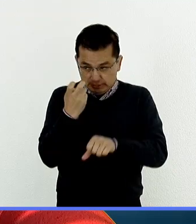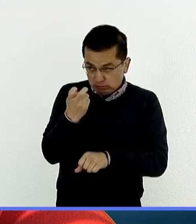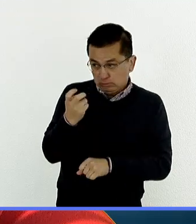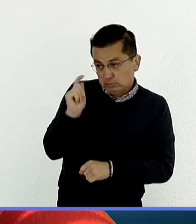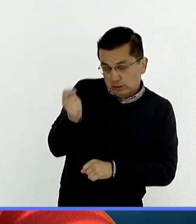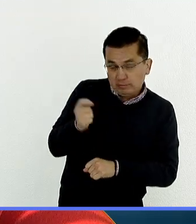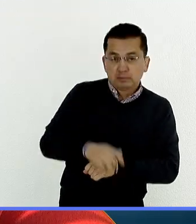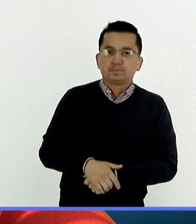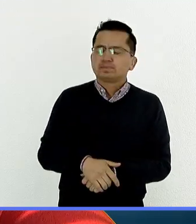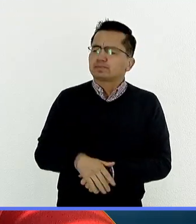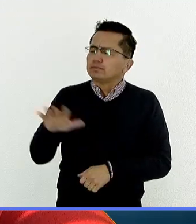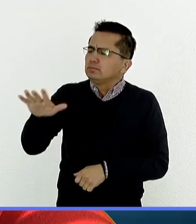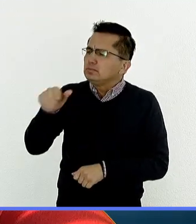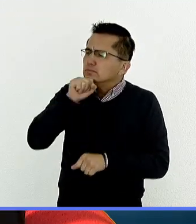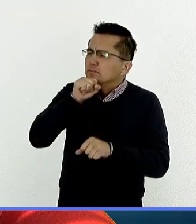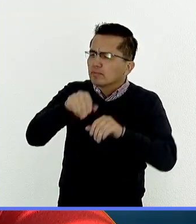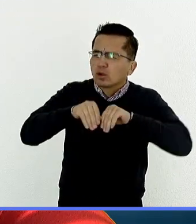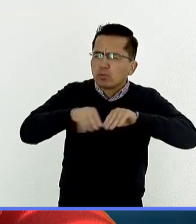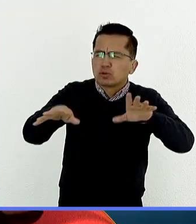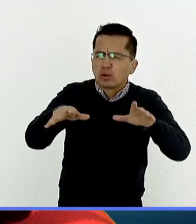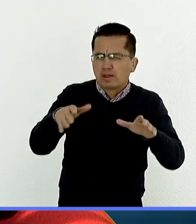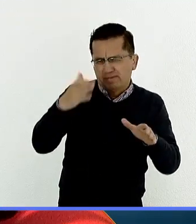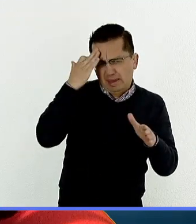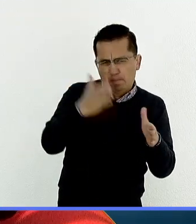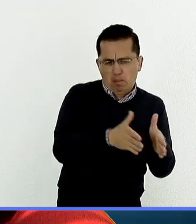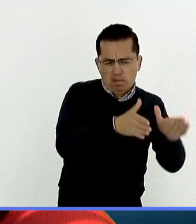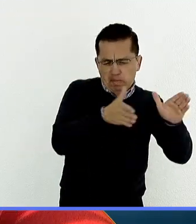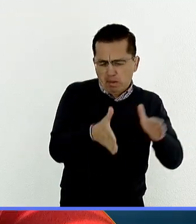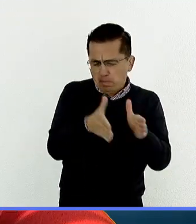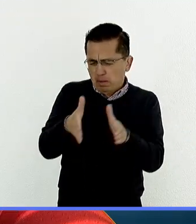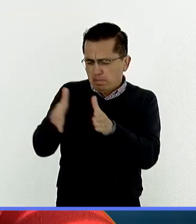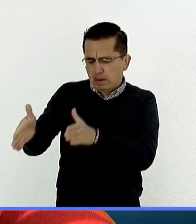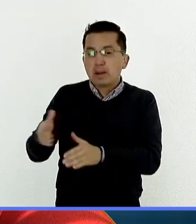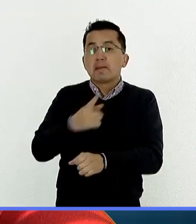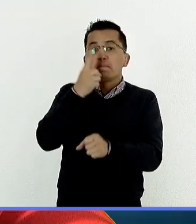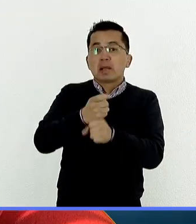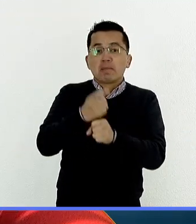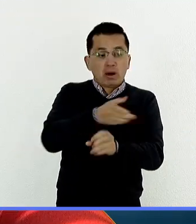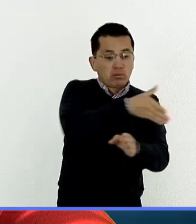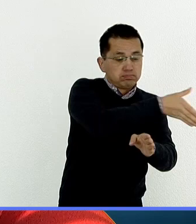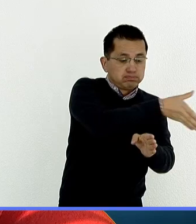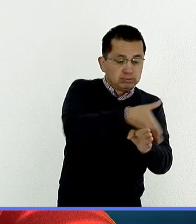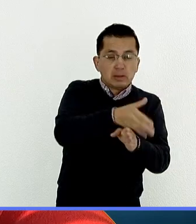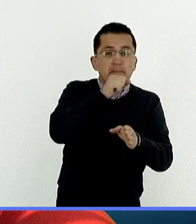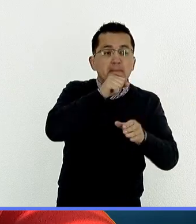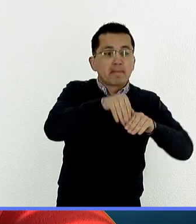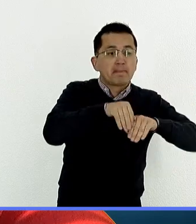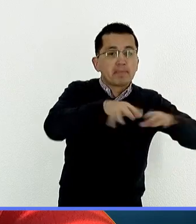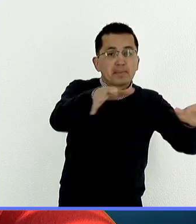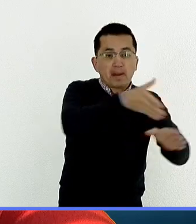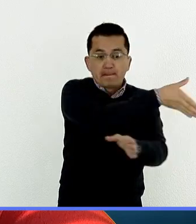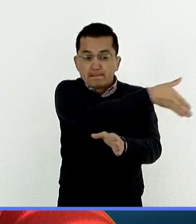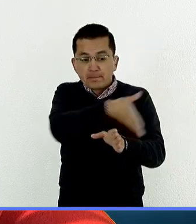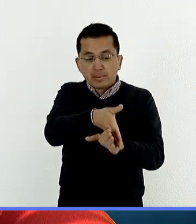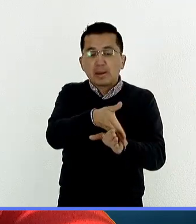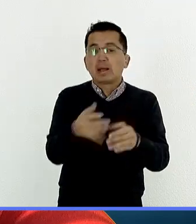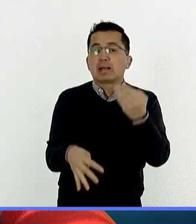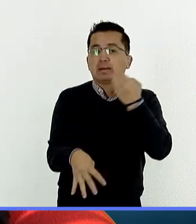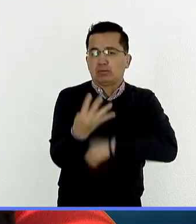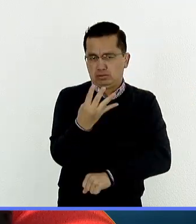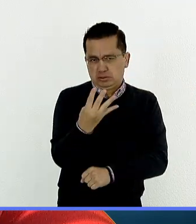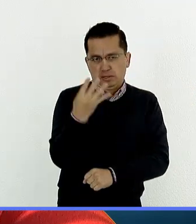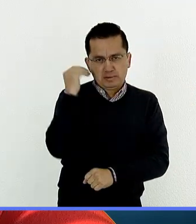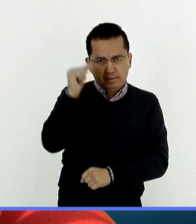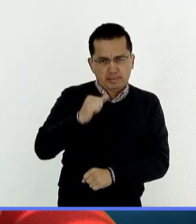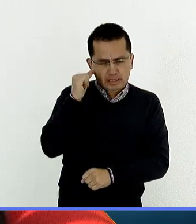distintas etapas la primera es pues el lanzamiento de esta convocatoria que cierra el 14 de abril pero es importante reiterar